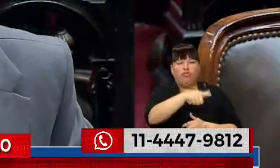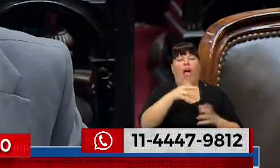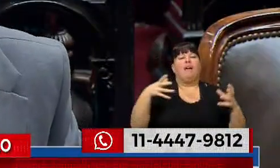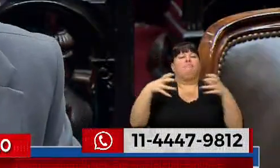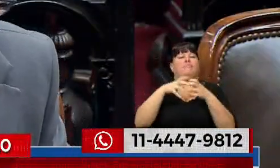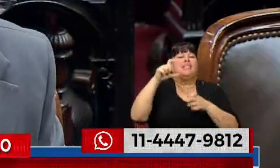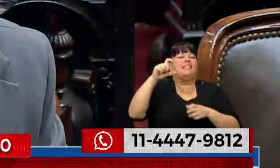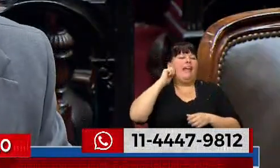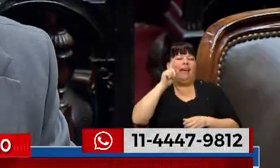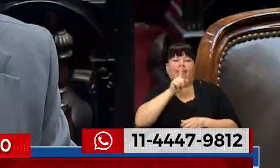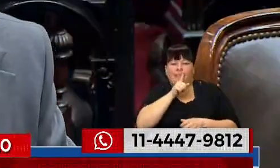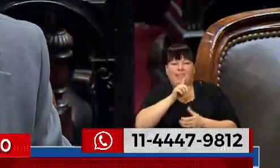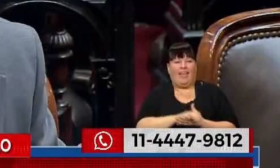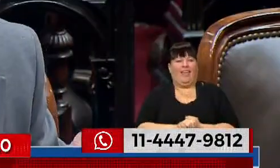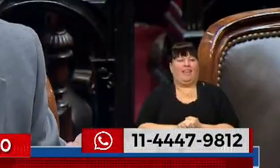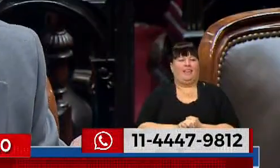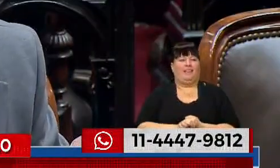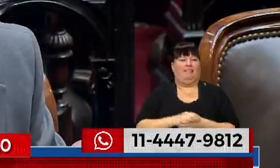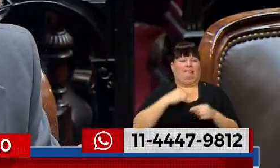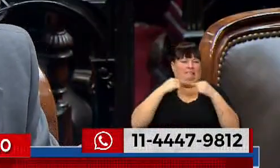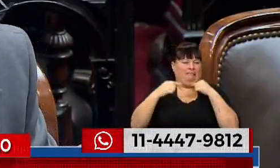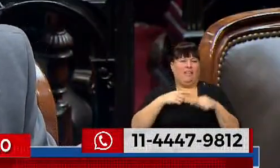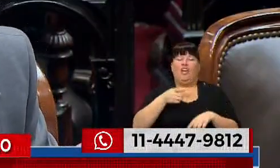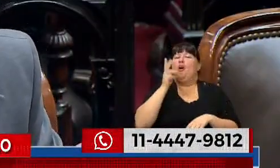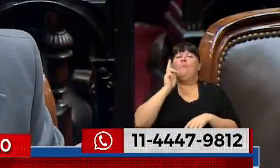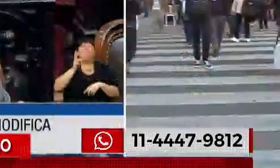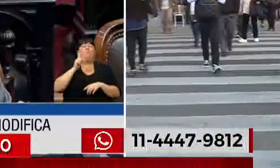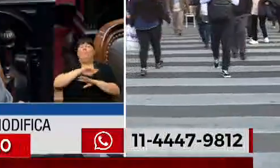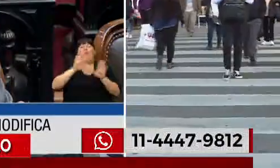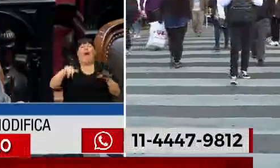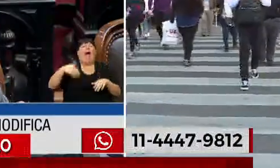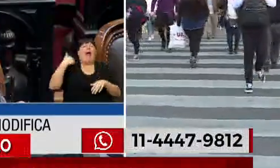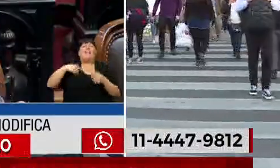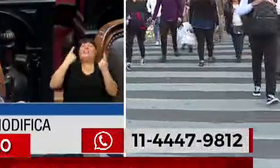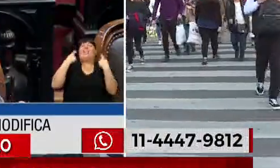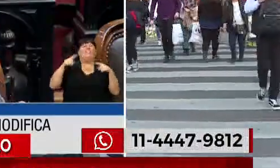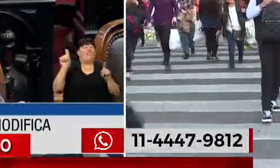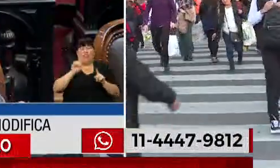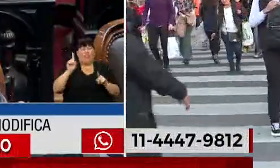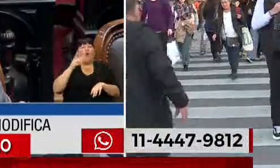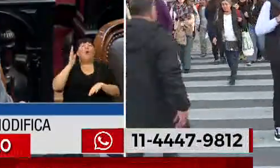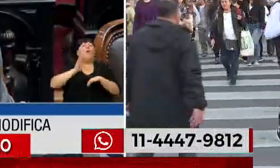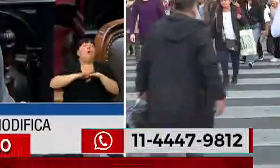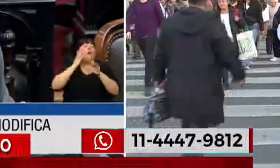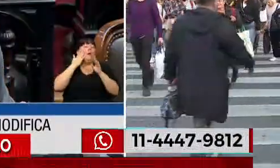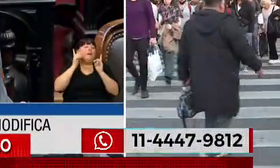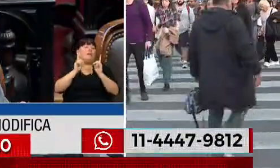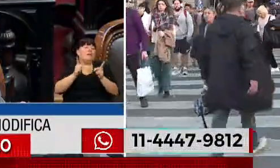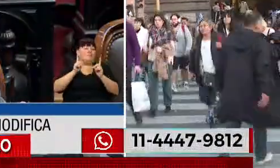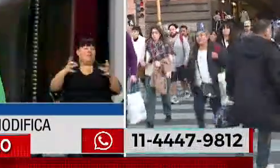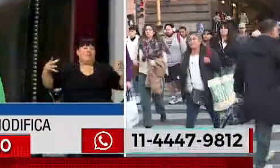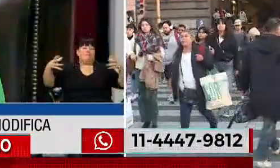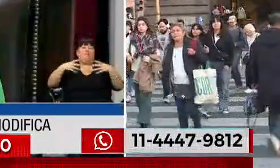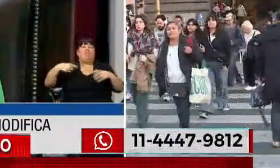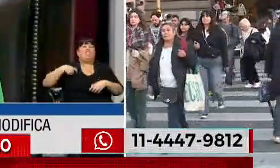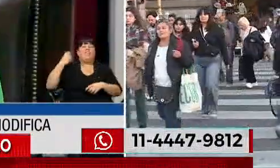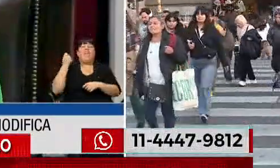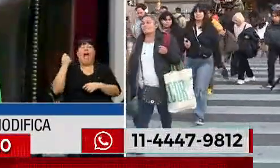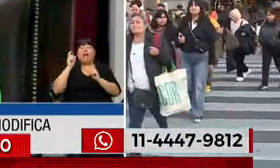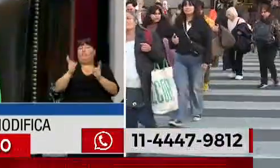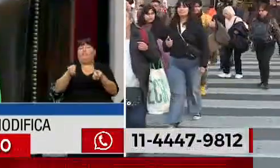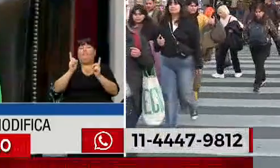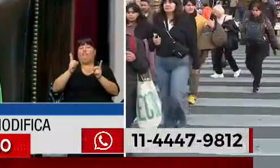de la cgt No puede haber una Argentina distinta con la misma casta sindical de